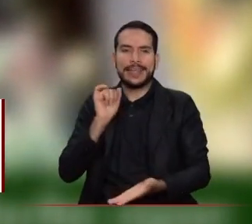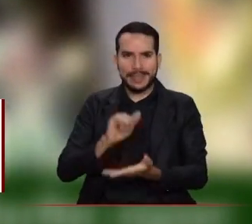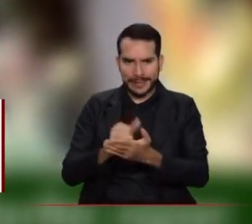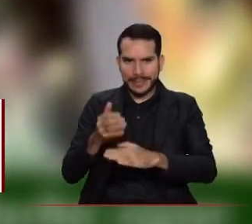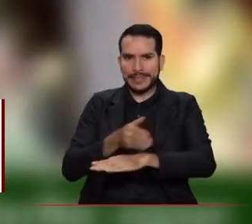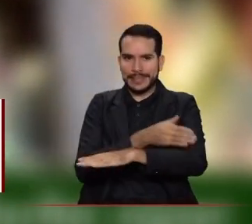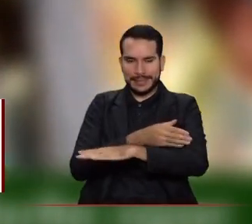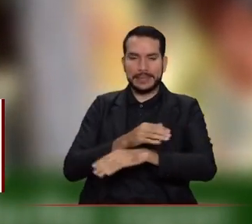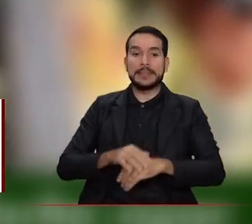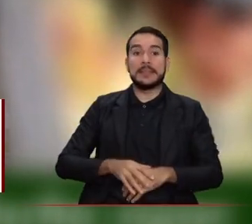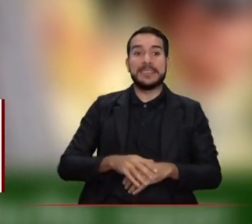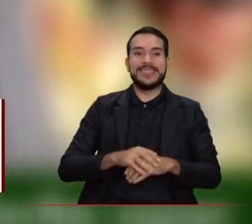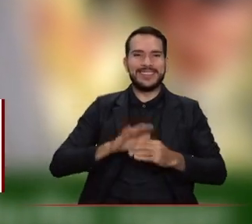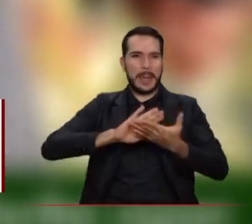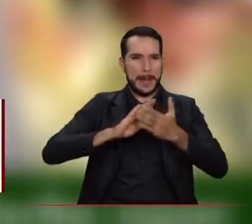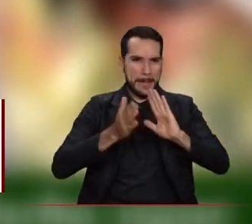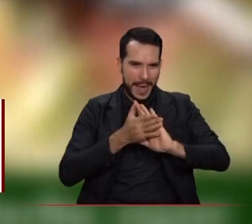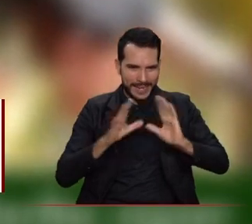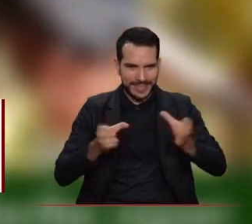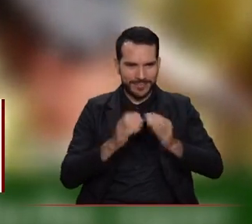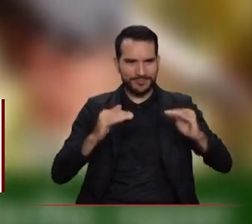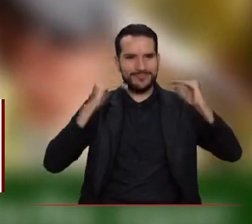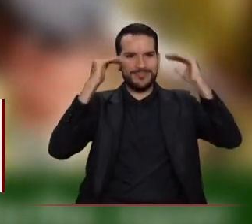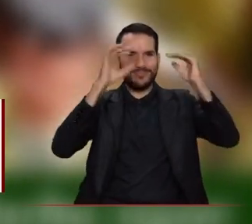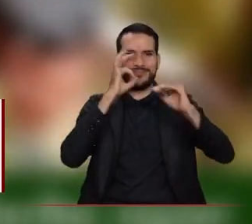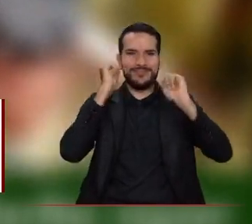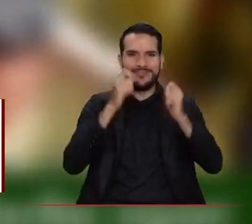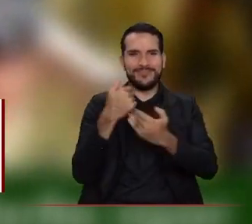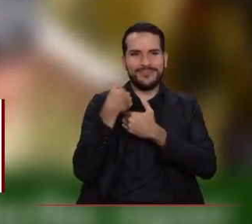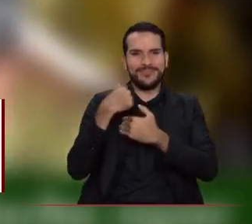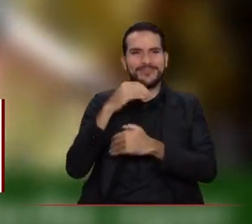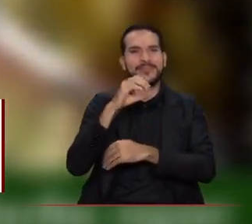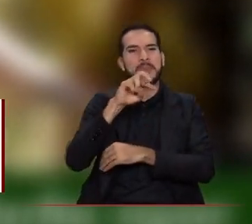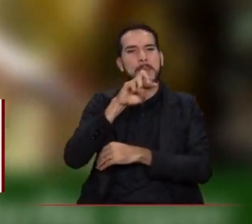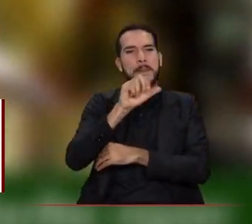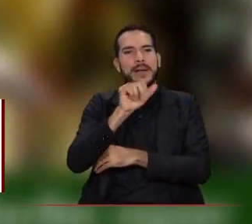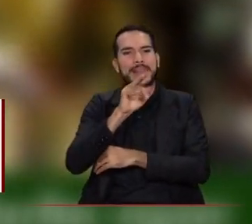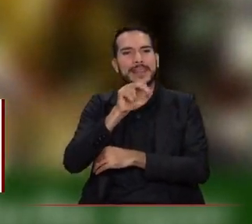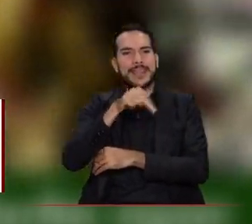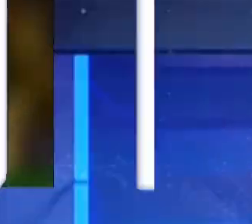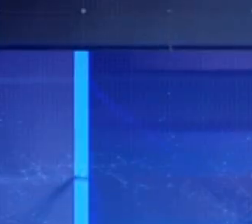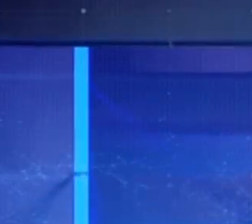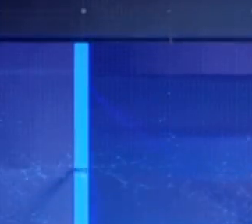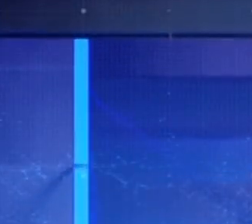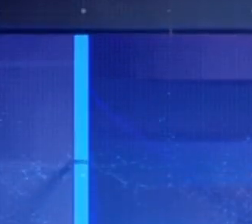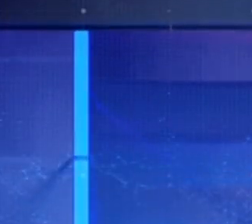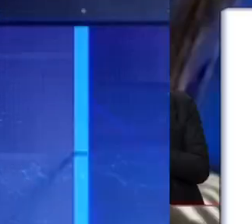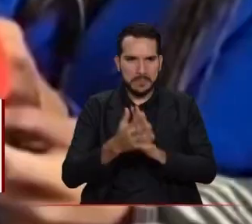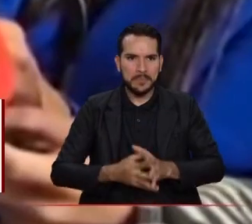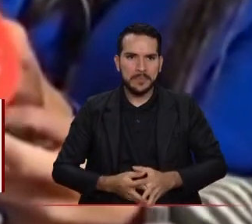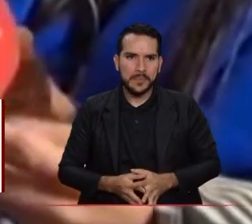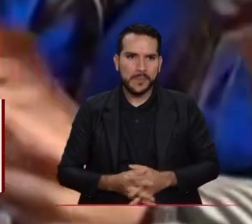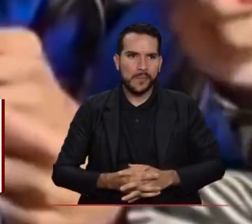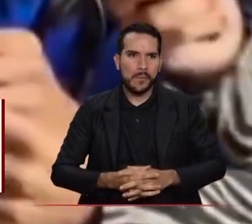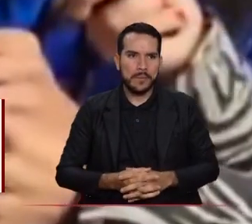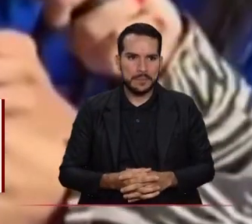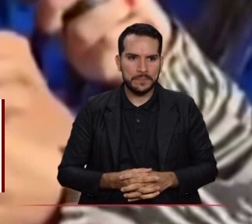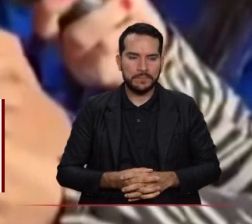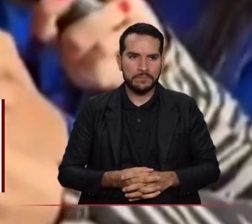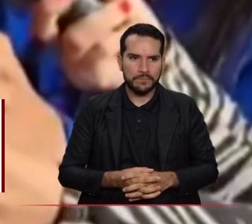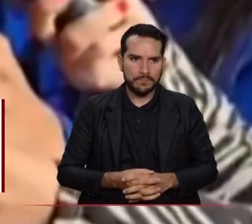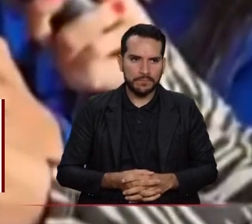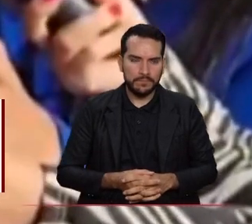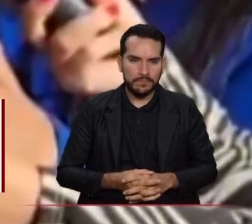El alto comisionado para la paz, Oti Patiño, se pronunció al respecto. Las agresiones del Estado contra el pueblo y su ejército revolucionario.